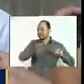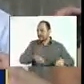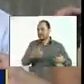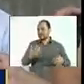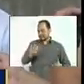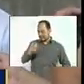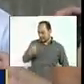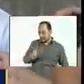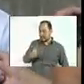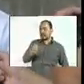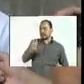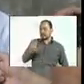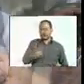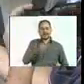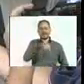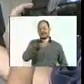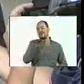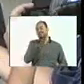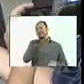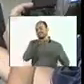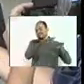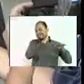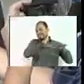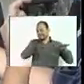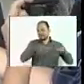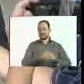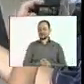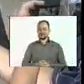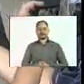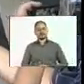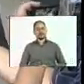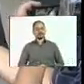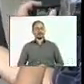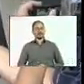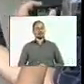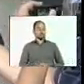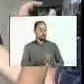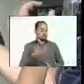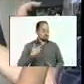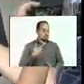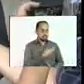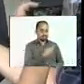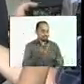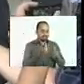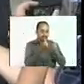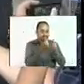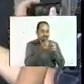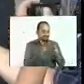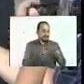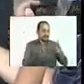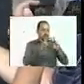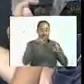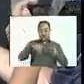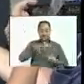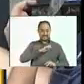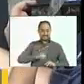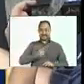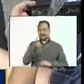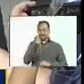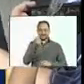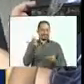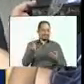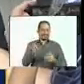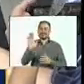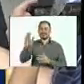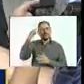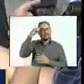día guardan unidades. No tenemos el valor, y es que precisamente la tarifa en la República de El Salvador es una tarifa